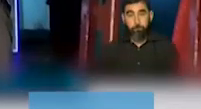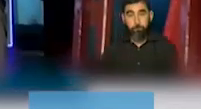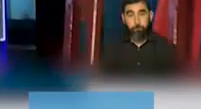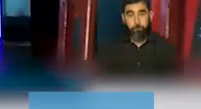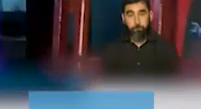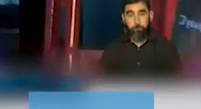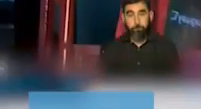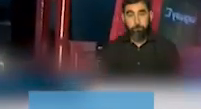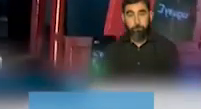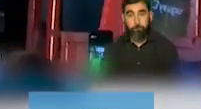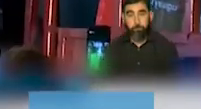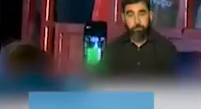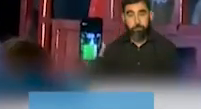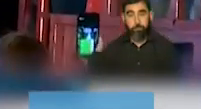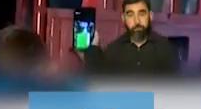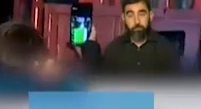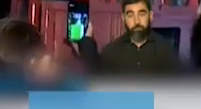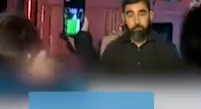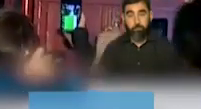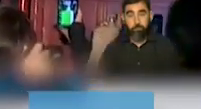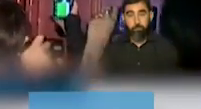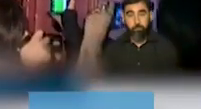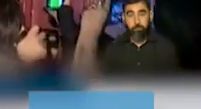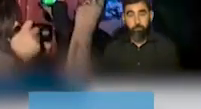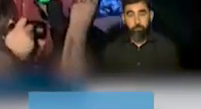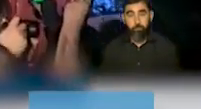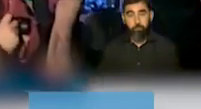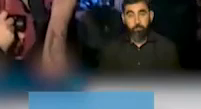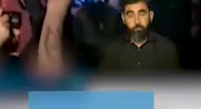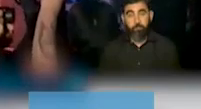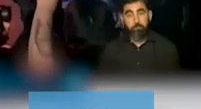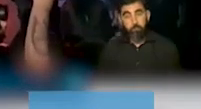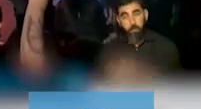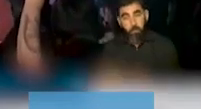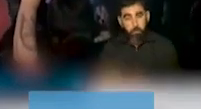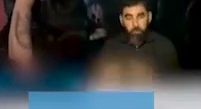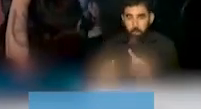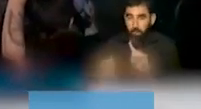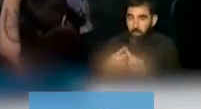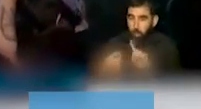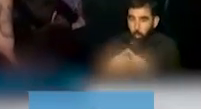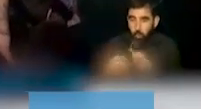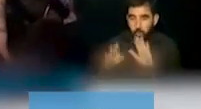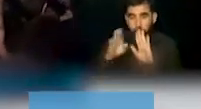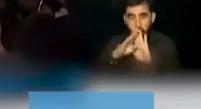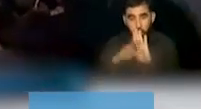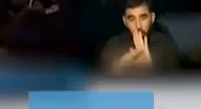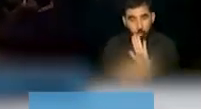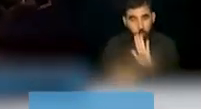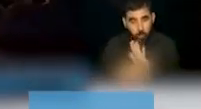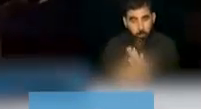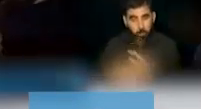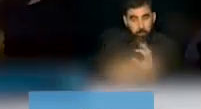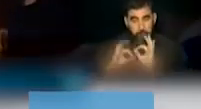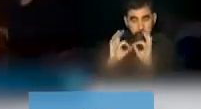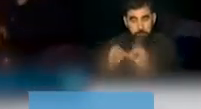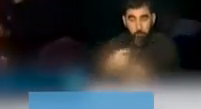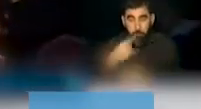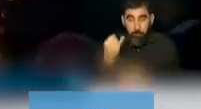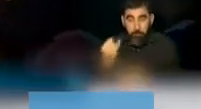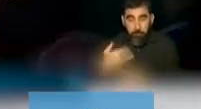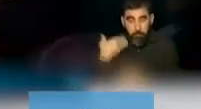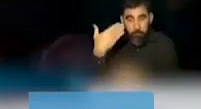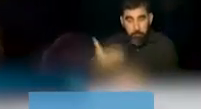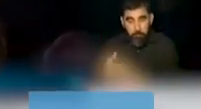se viene, y hoy con los medios que amplifican algo que antes, yo imagino, en la época de Valle de Ordóñez, que fue invocado por Martínez, que